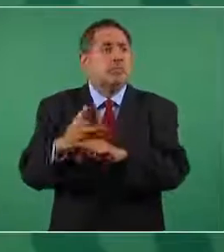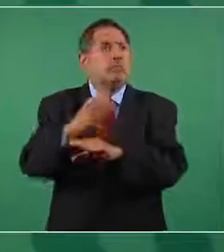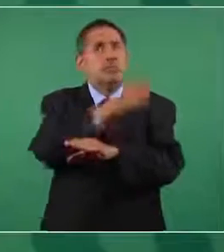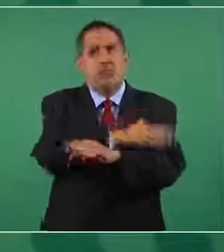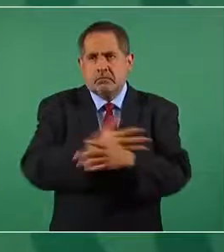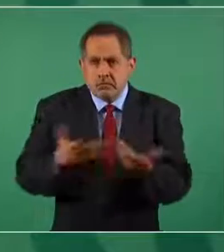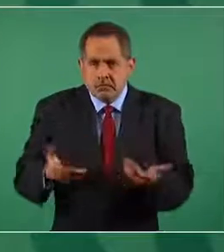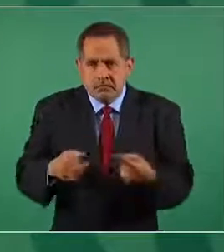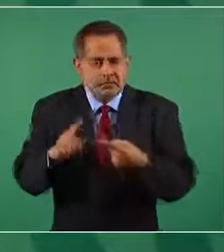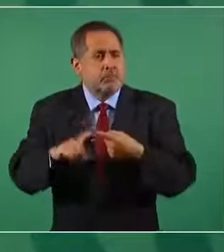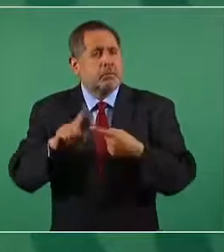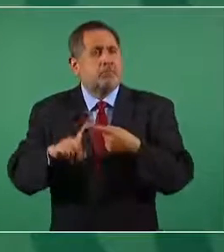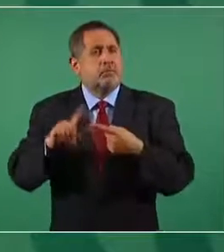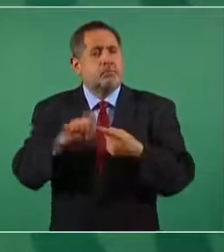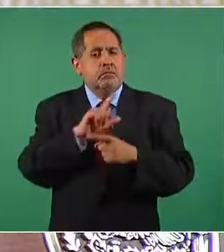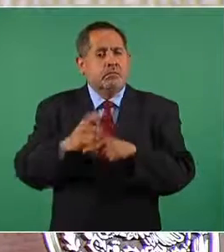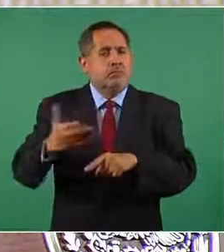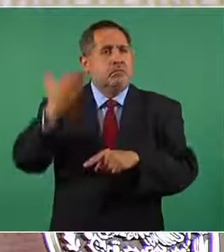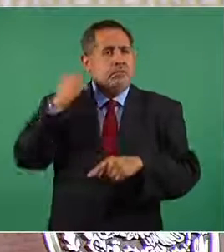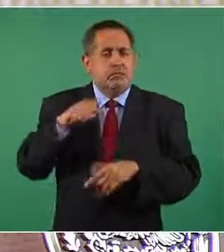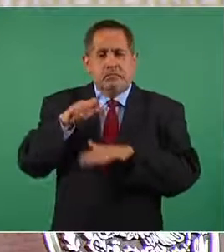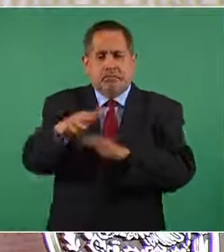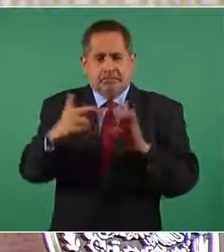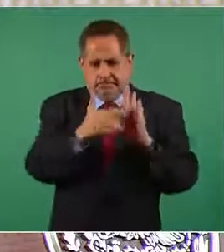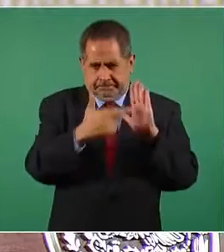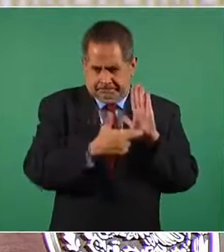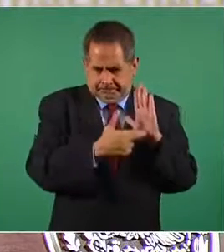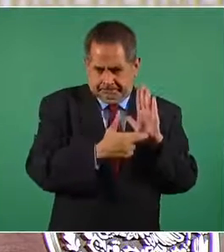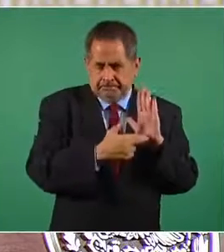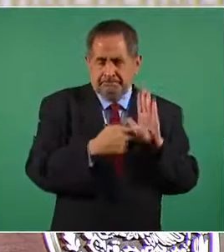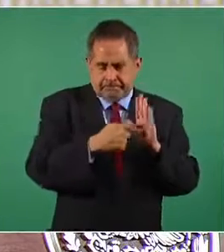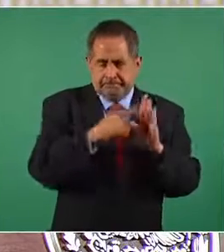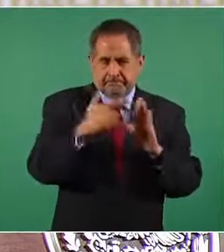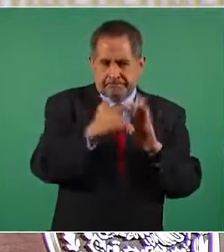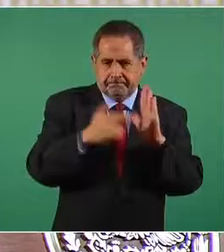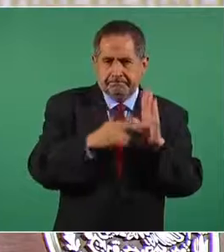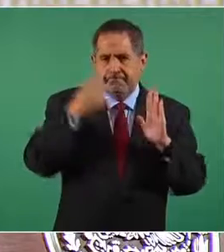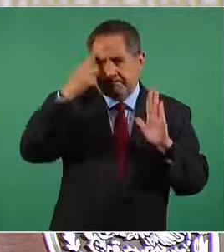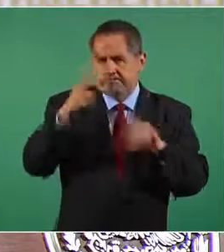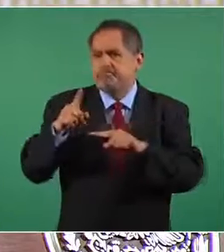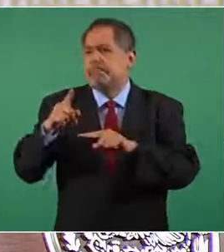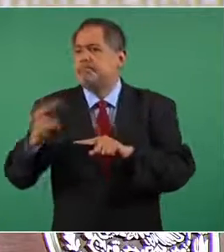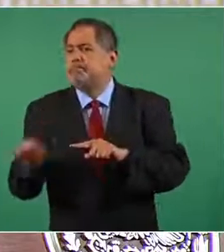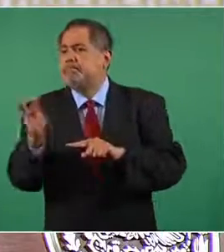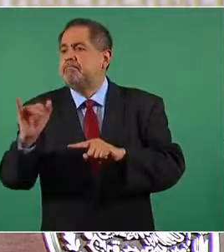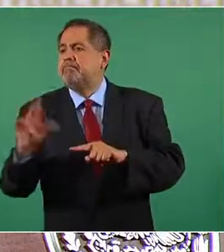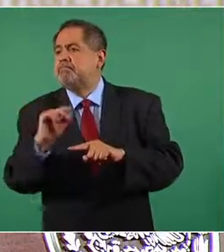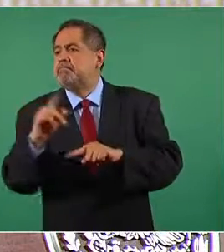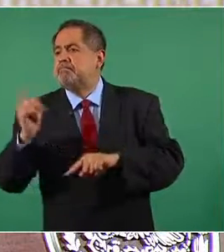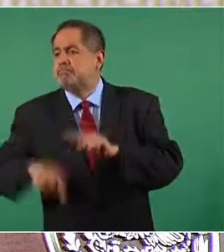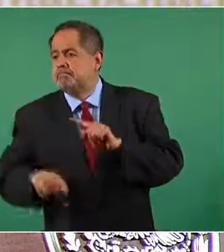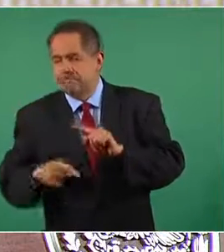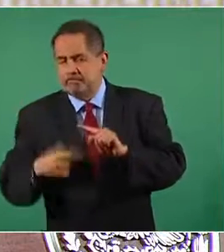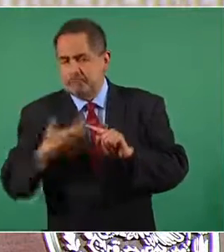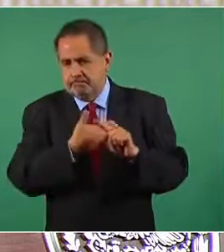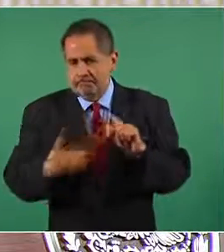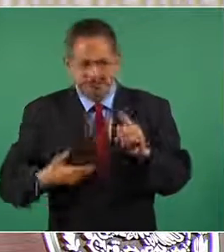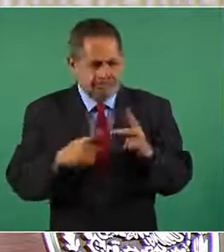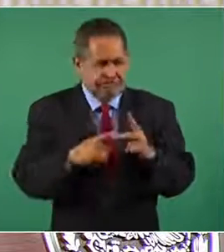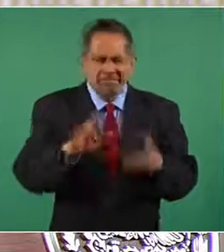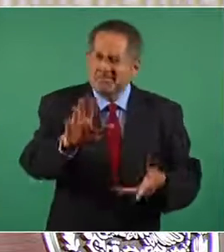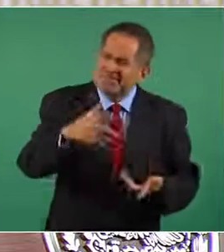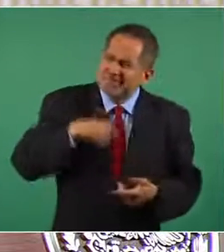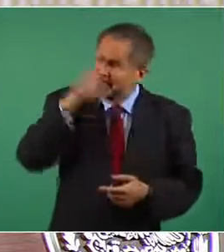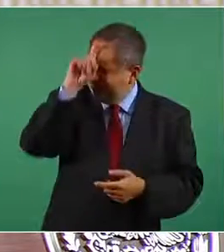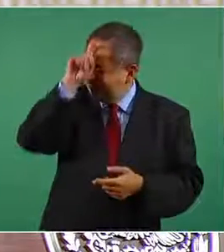Una, que es la ley reglamentaria para la revocación del mandato. Ahora me